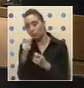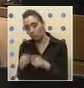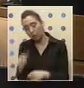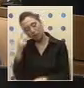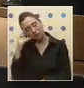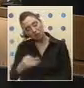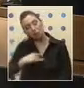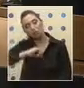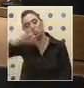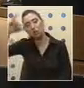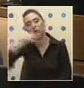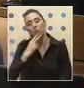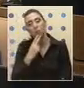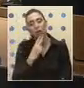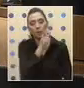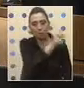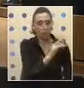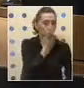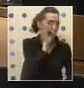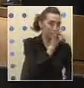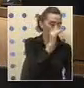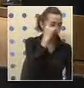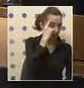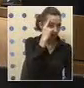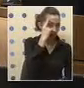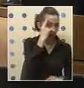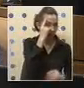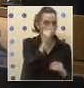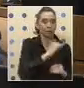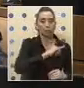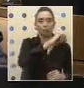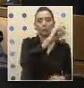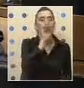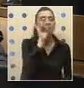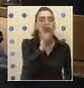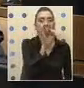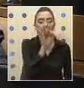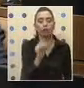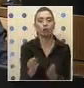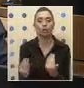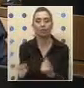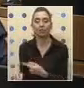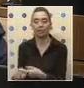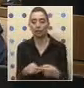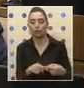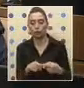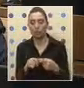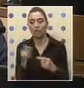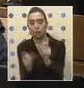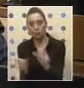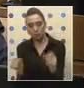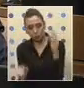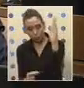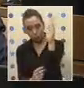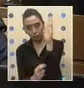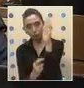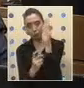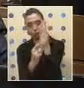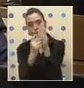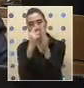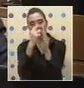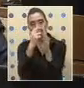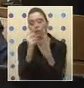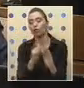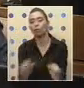y el que nace rico tiene casi la certeza de mantener sus privilegios. Necesitamos una sociedad con movilidad social. Y no